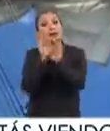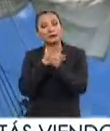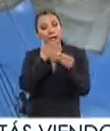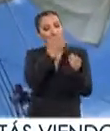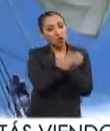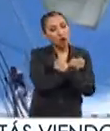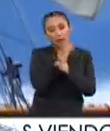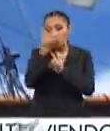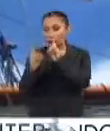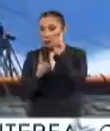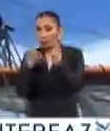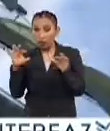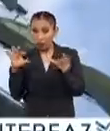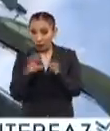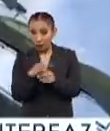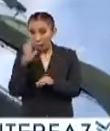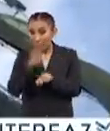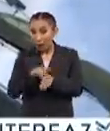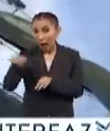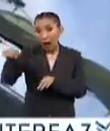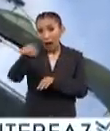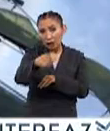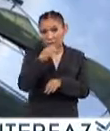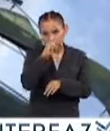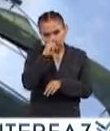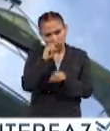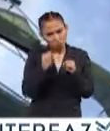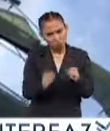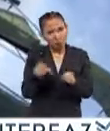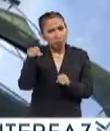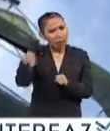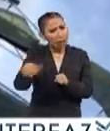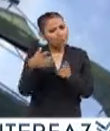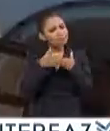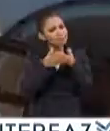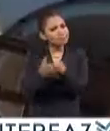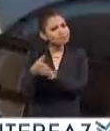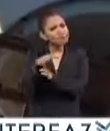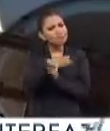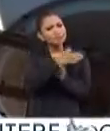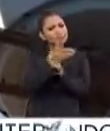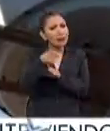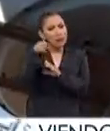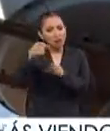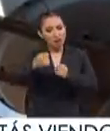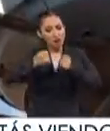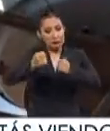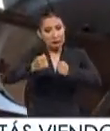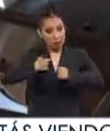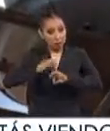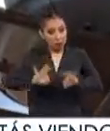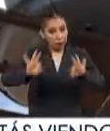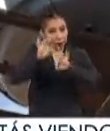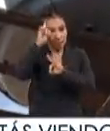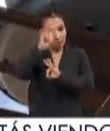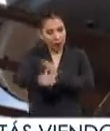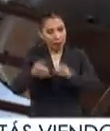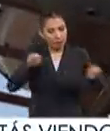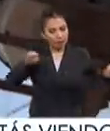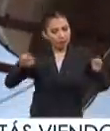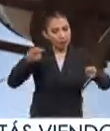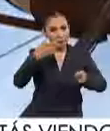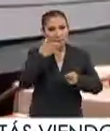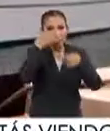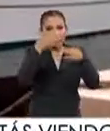combinar educación y deporte, y más cuando se tiene una exigencia tan grande como en un velero, en donde la fuerza física es esencial para poder